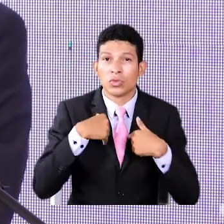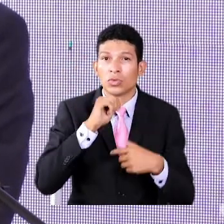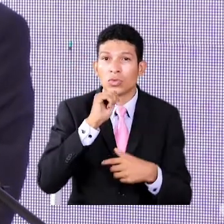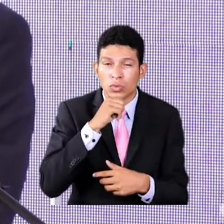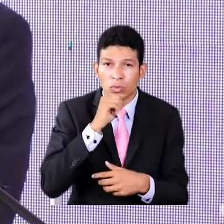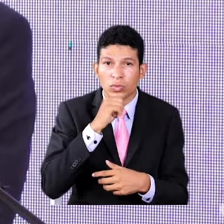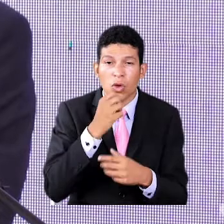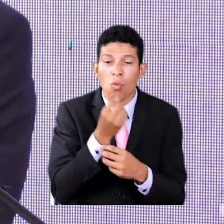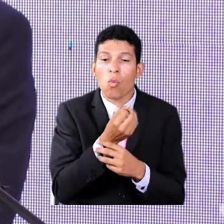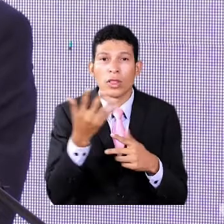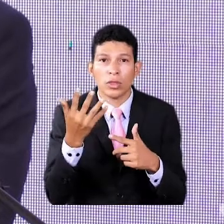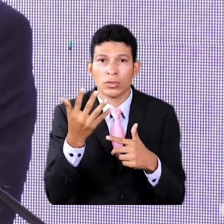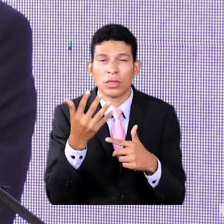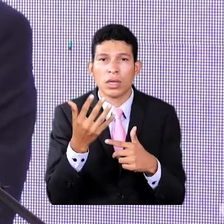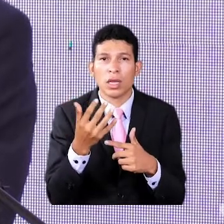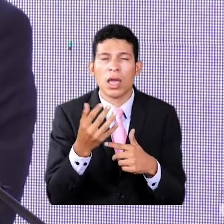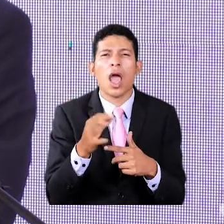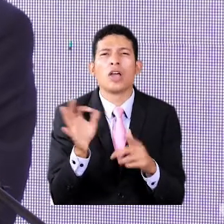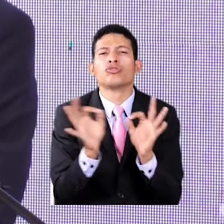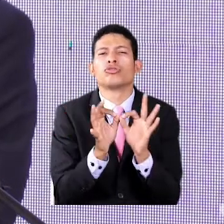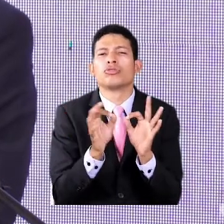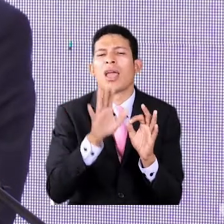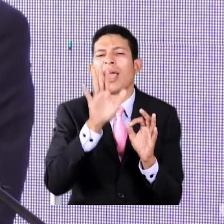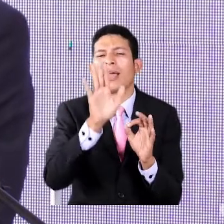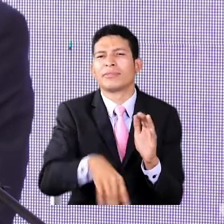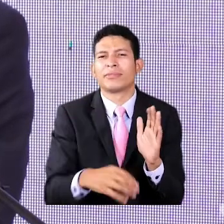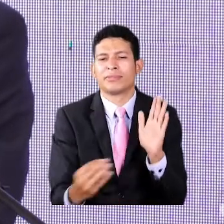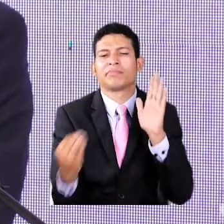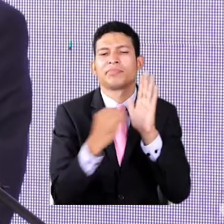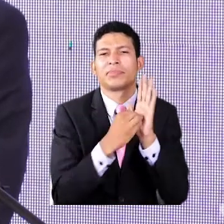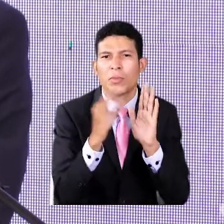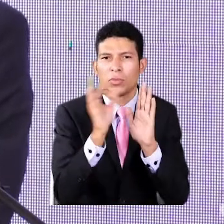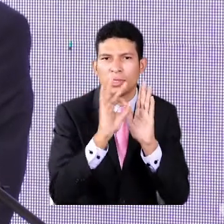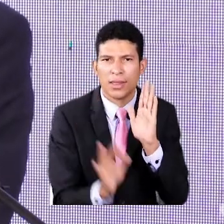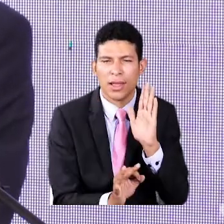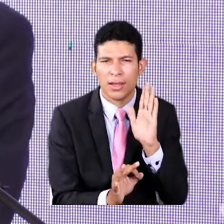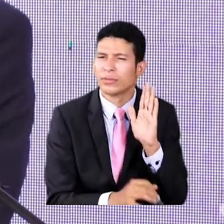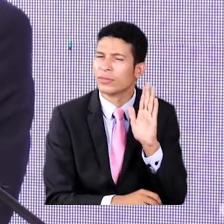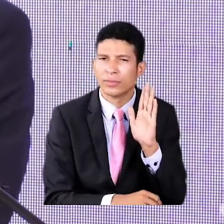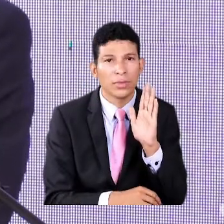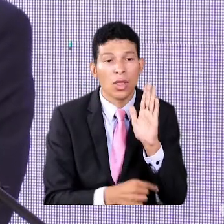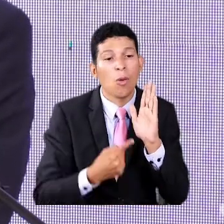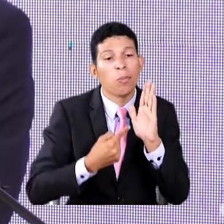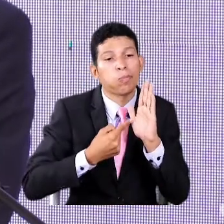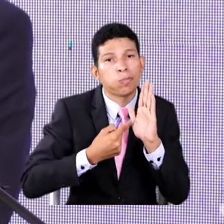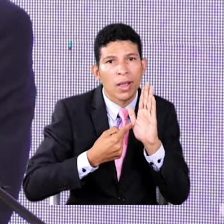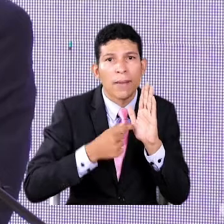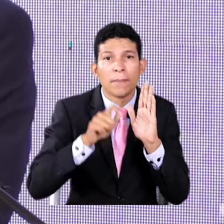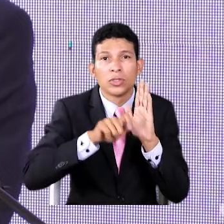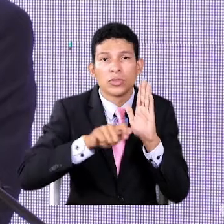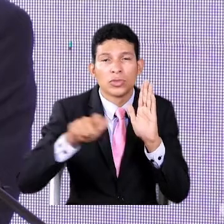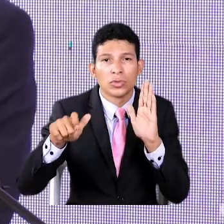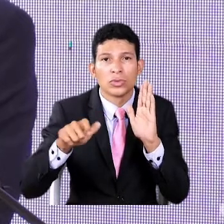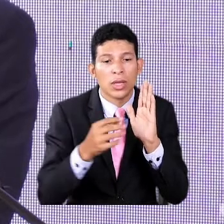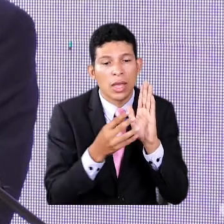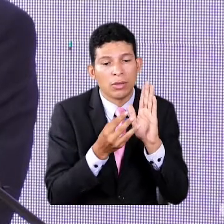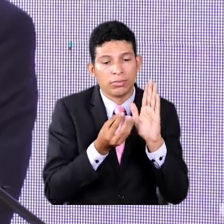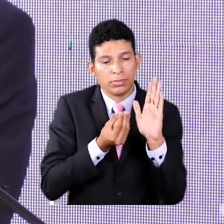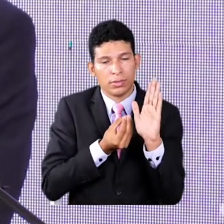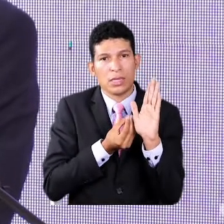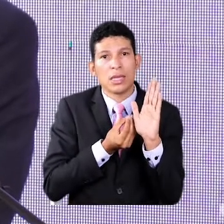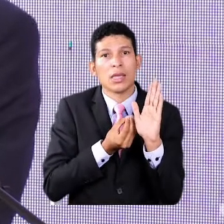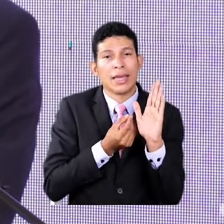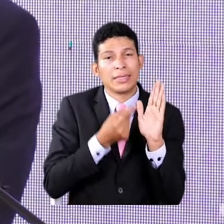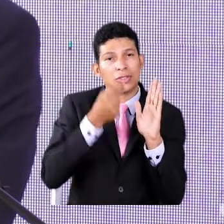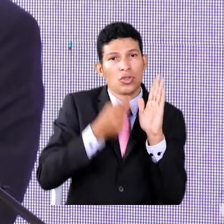ni están llamadas simplemente llenar unas estadísticas detrás de cada víctima hay una persona hay una